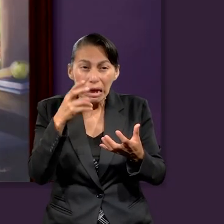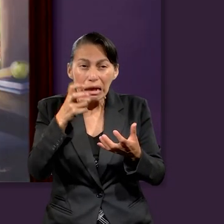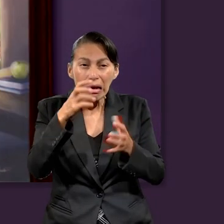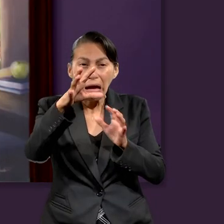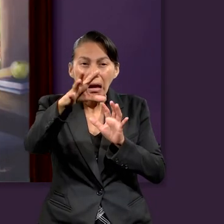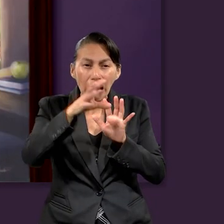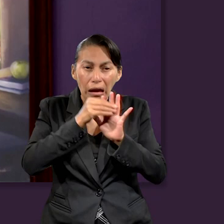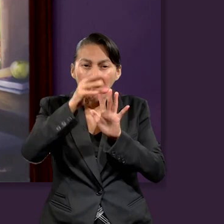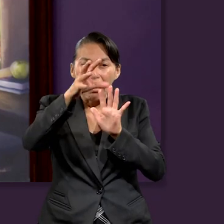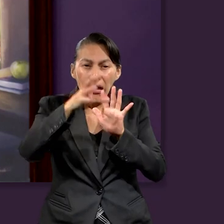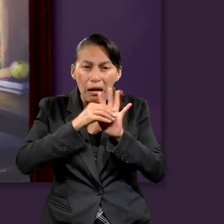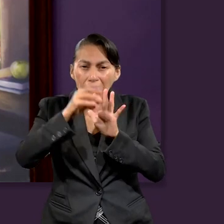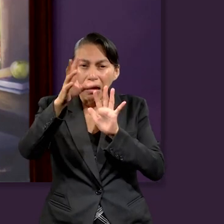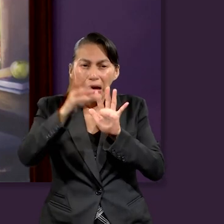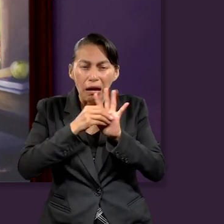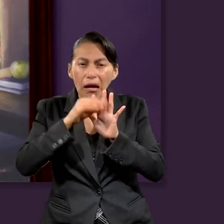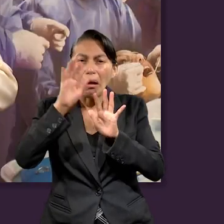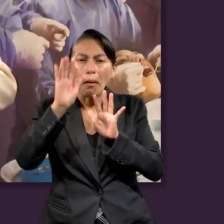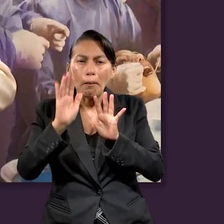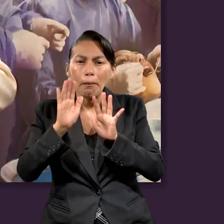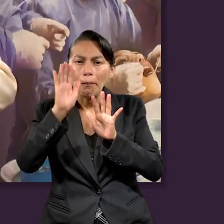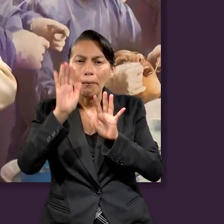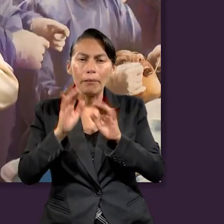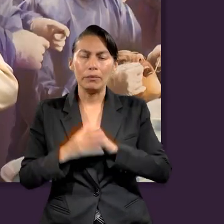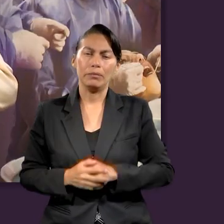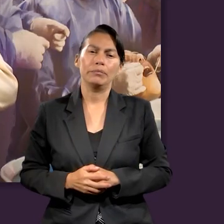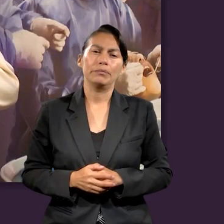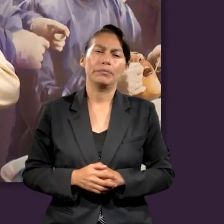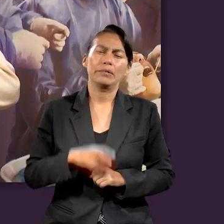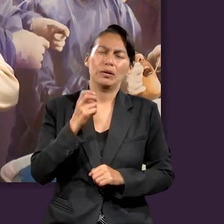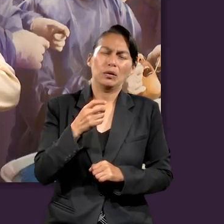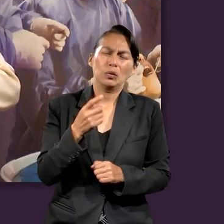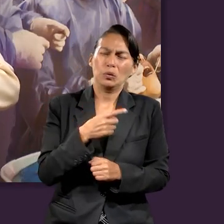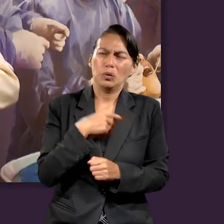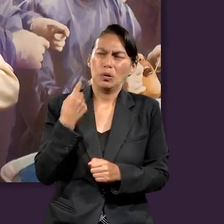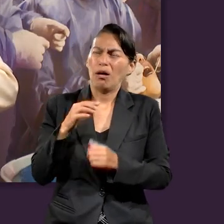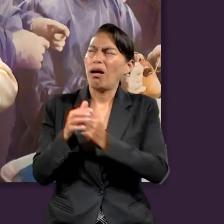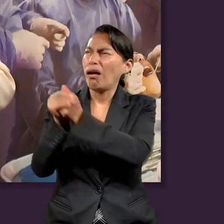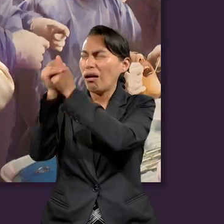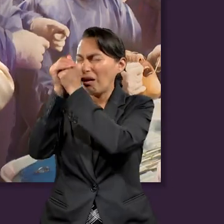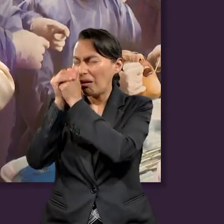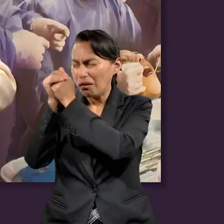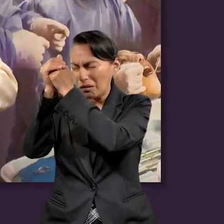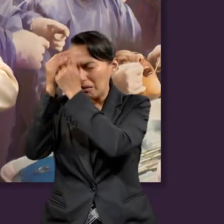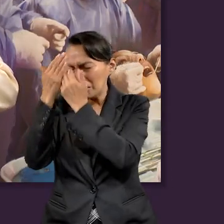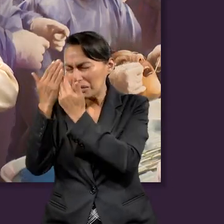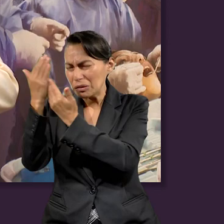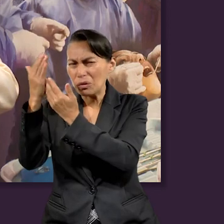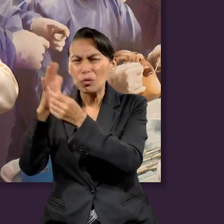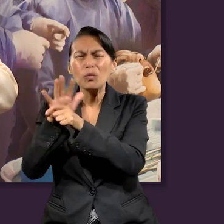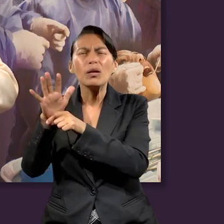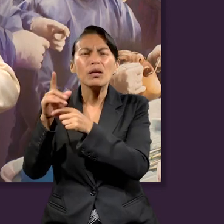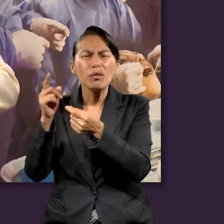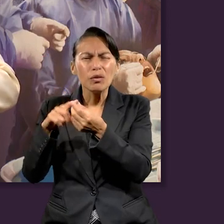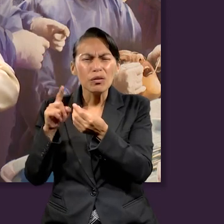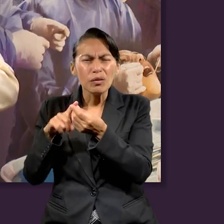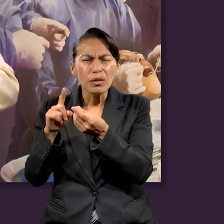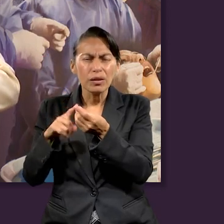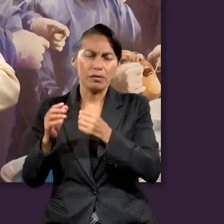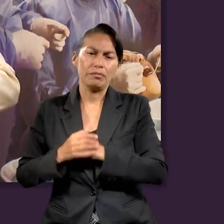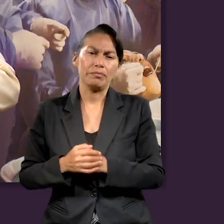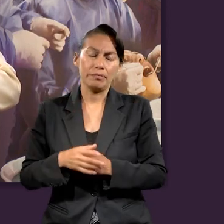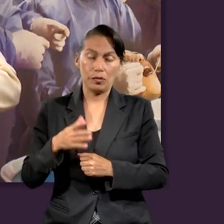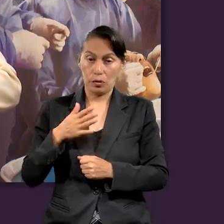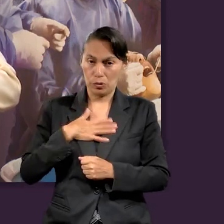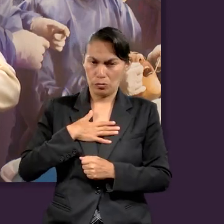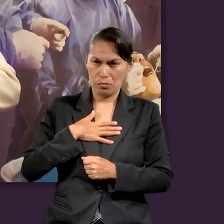lo que confiamos en ello, aquí es donde entra y yo me pongo a pensar, ¿dónde está nuestra adoración? ¿o a quién le estamos dando el